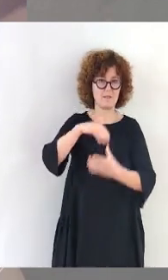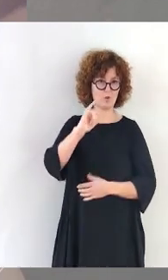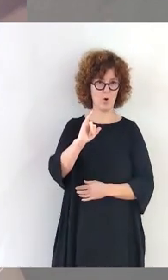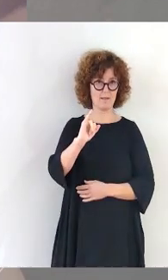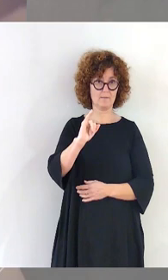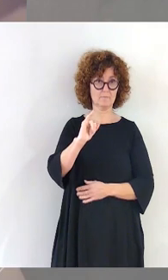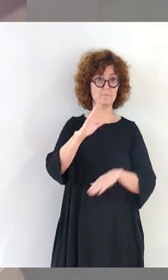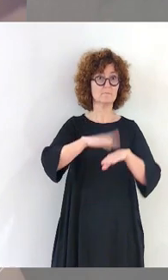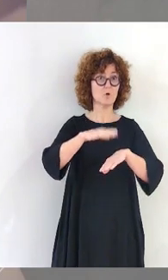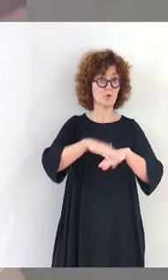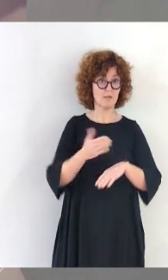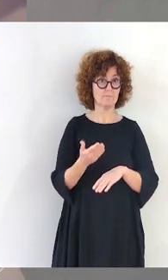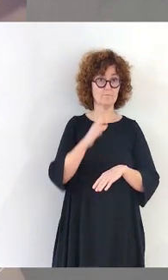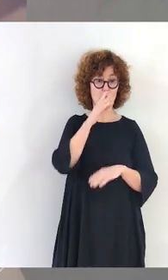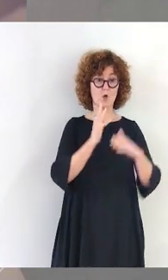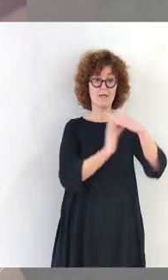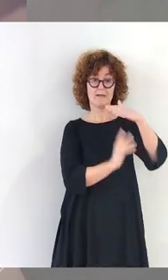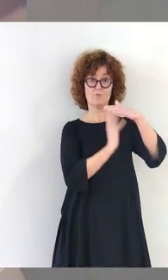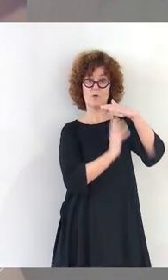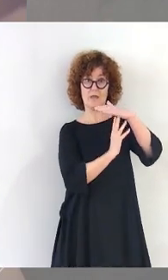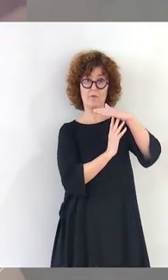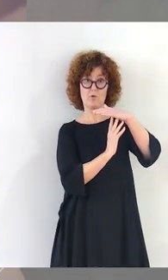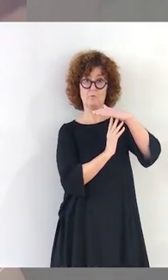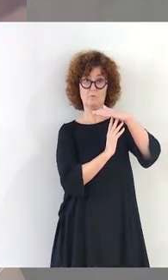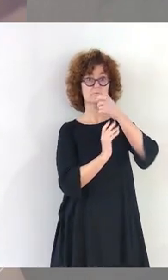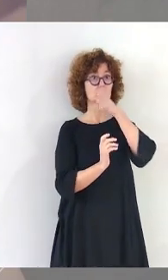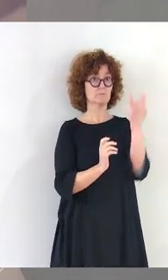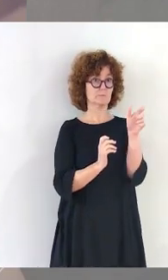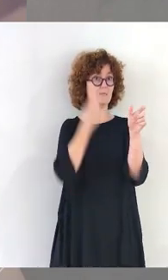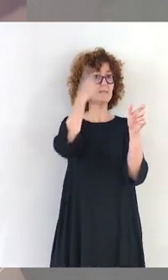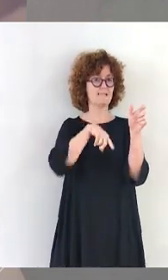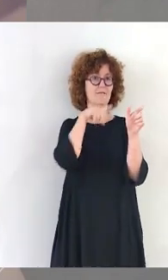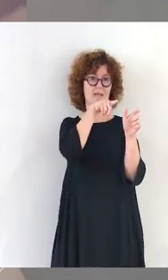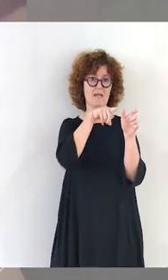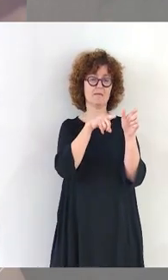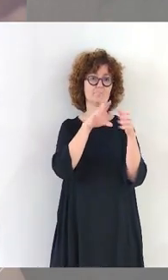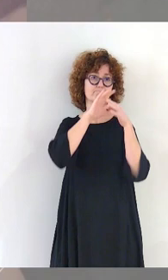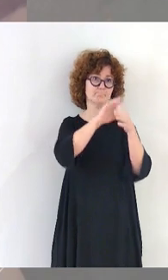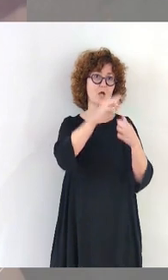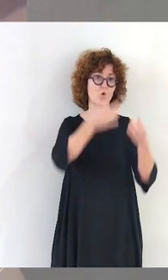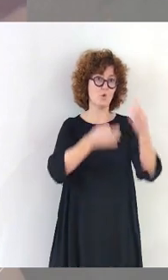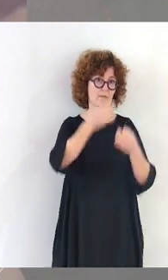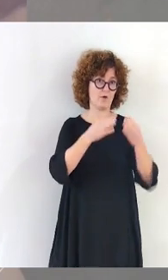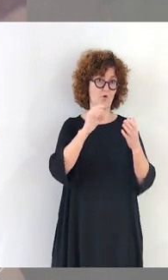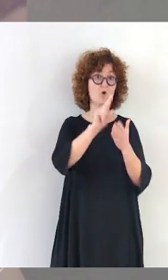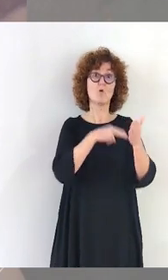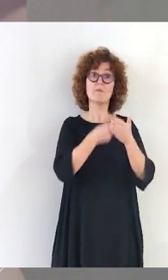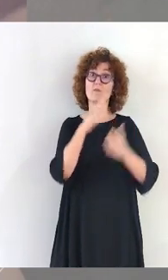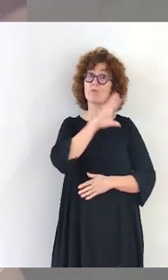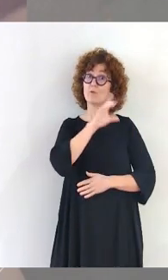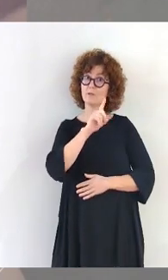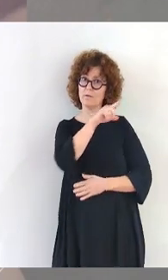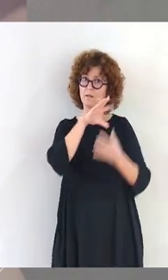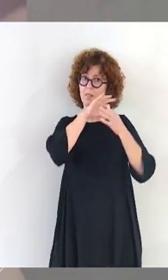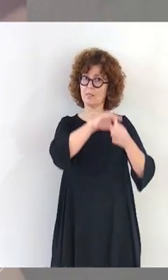es central refugiado todos sabemos que es un término con una carga jurídica que procede de la convención del 51 donde sabemos todos que